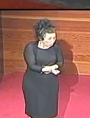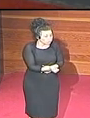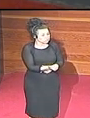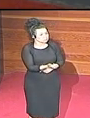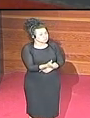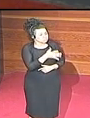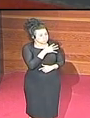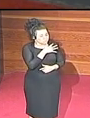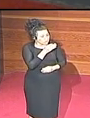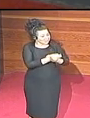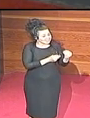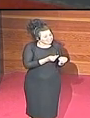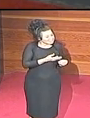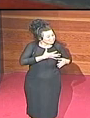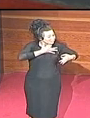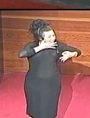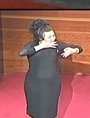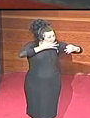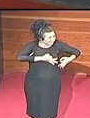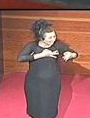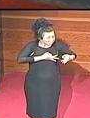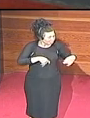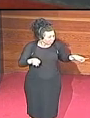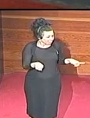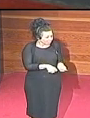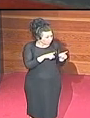veracidad es totalmente irrelevante.